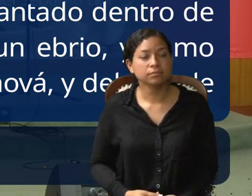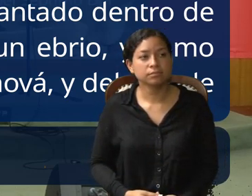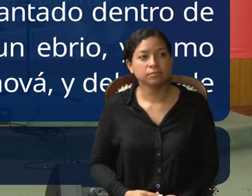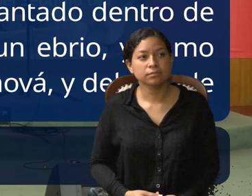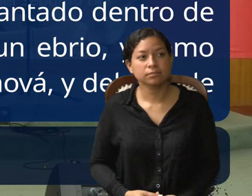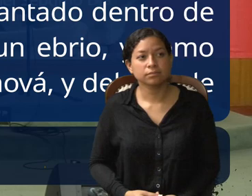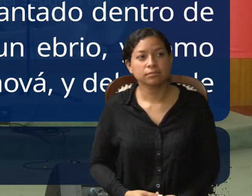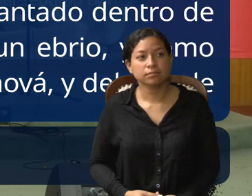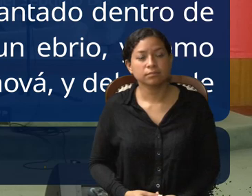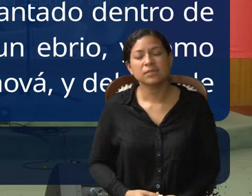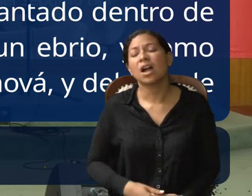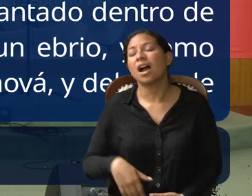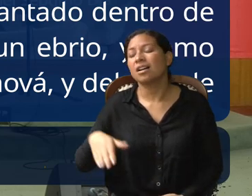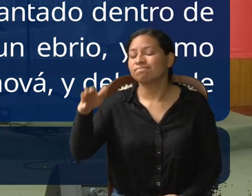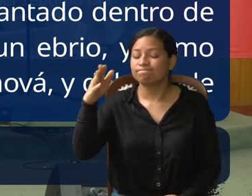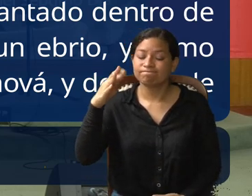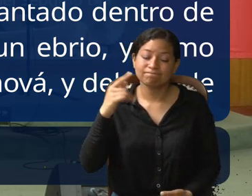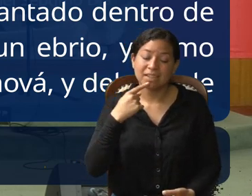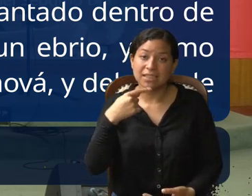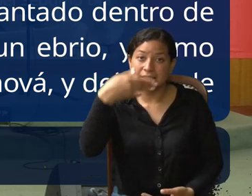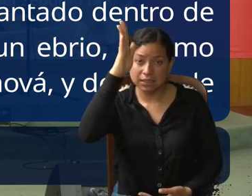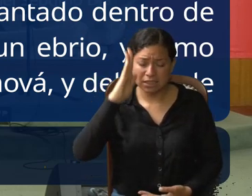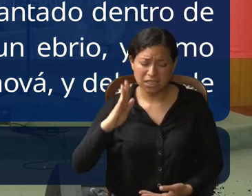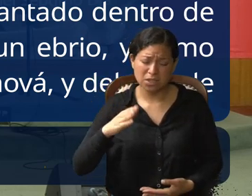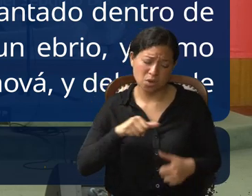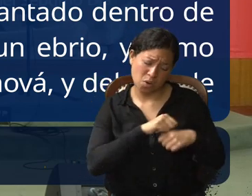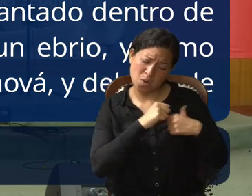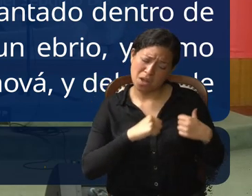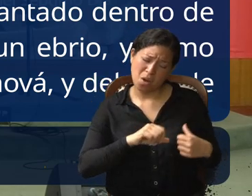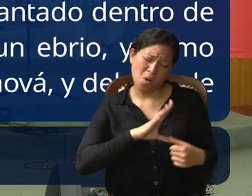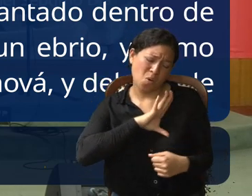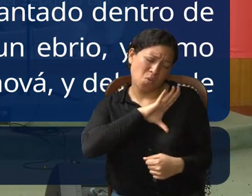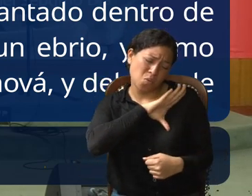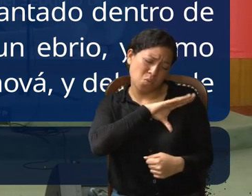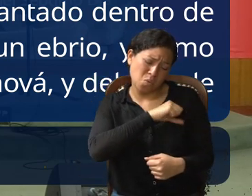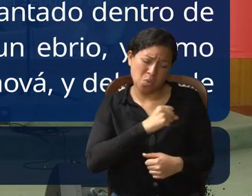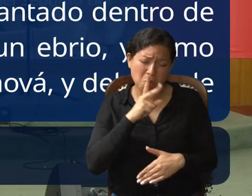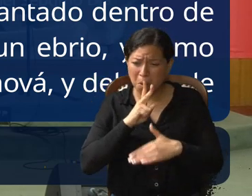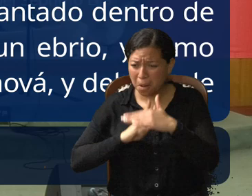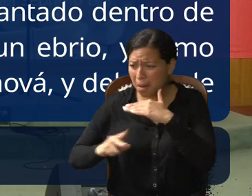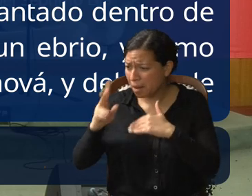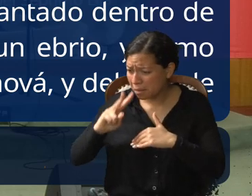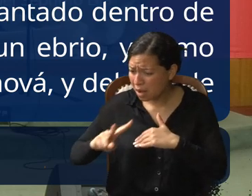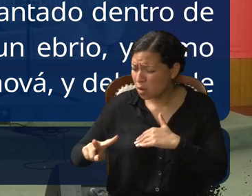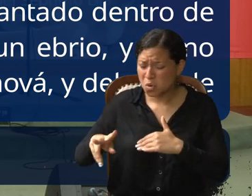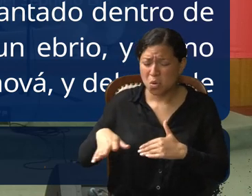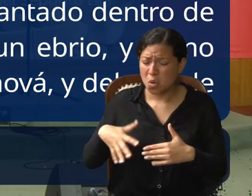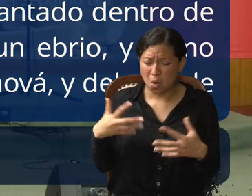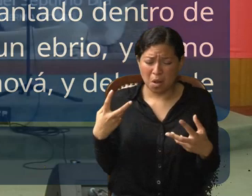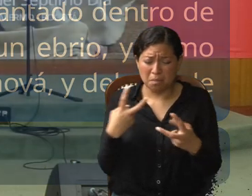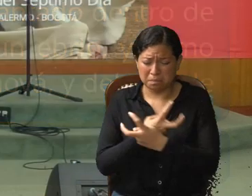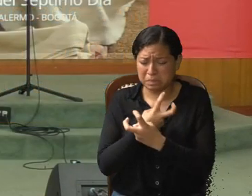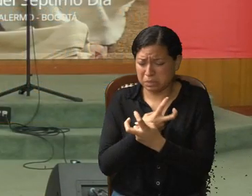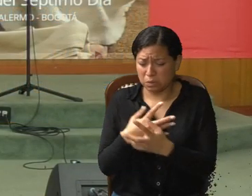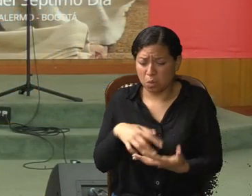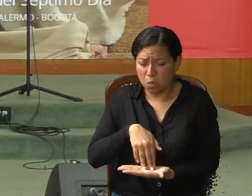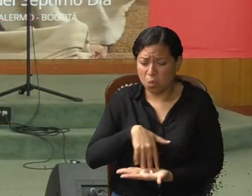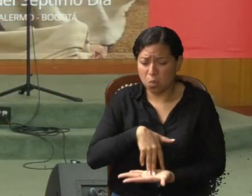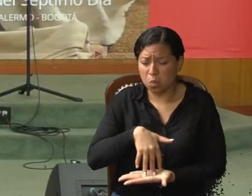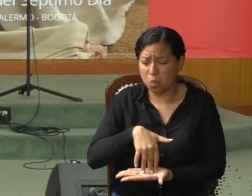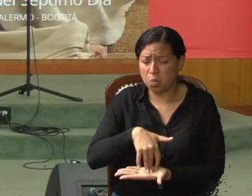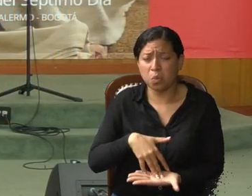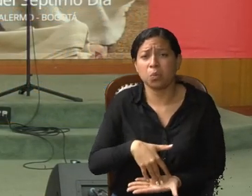los profetas, mi corazón está quebrantado dentro de mí. Todos mis huesos tiemblan a causa de